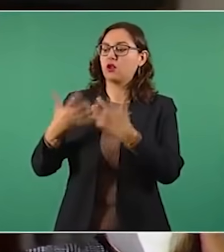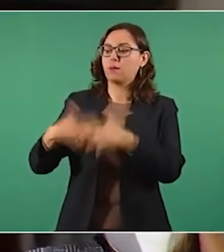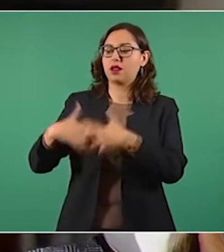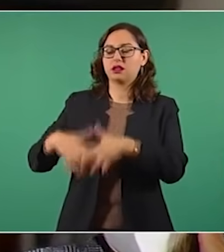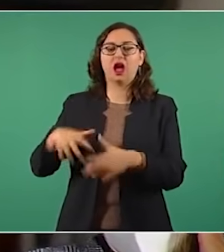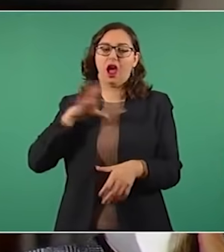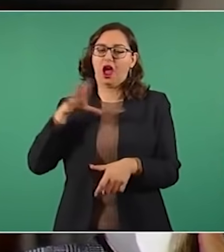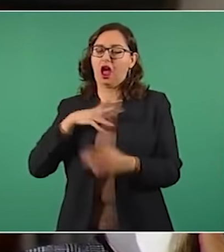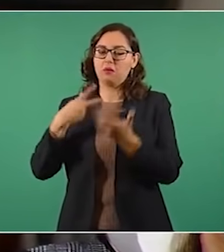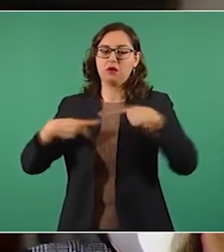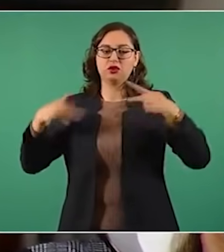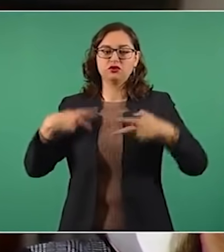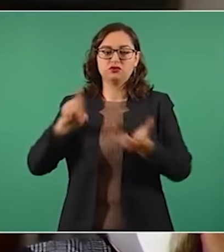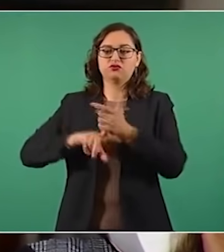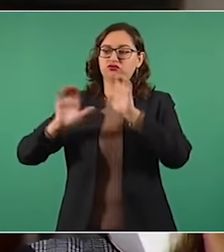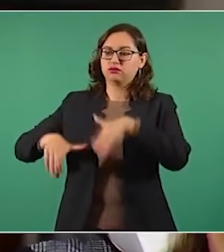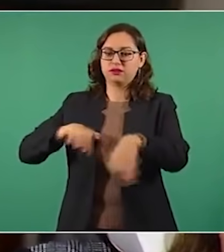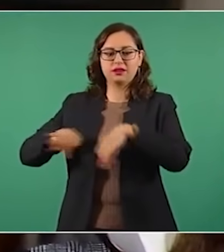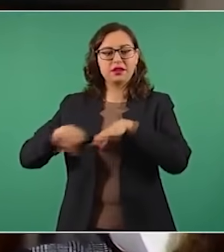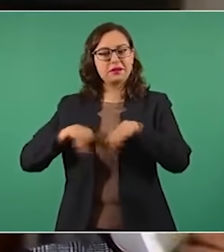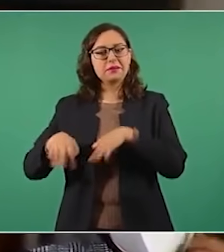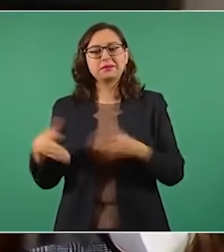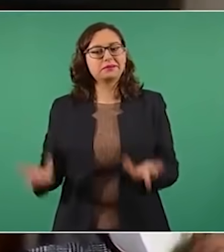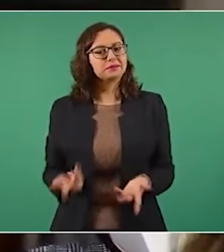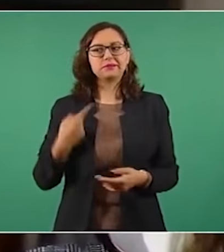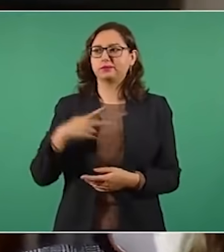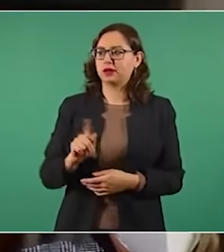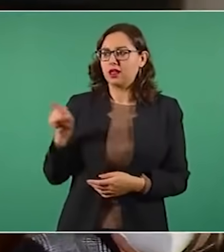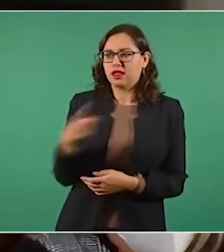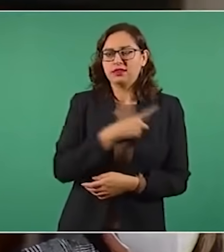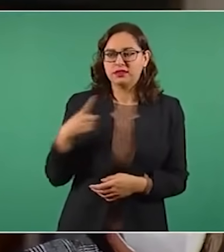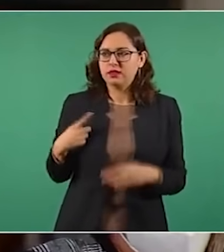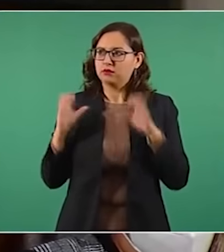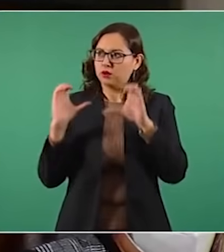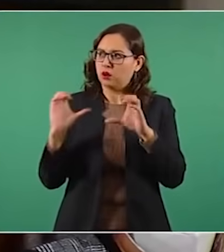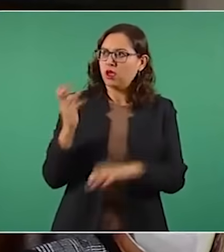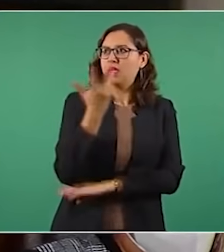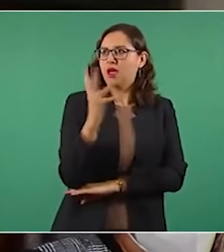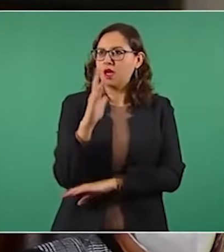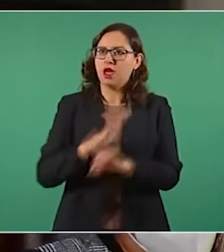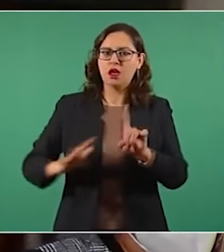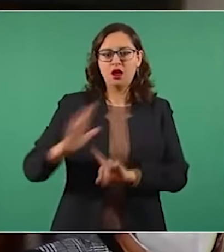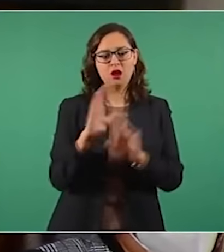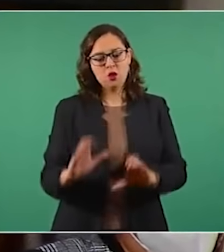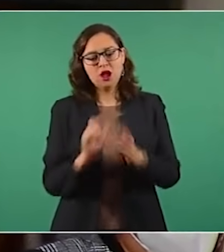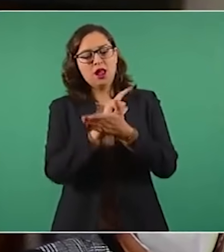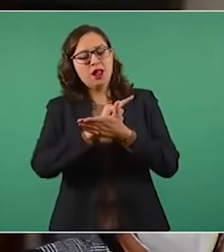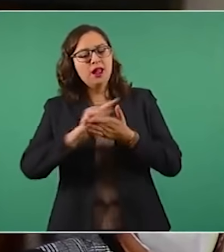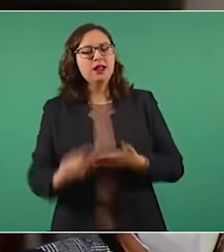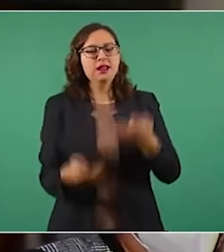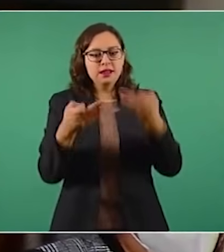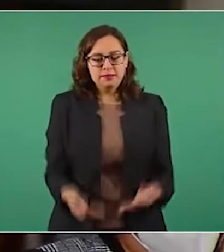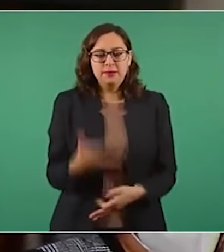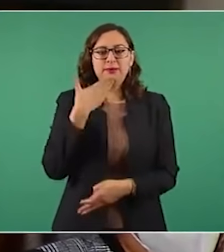así como estas empresas se aprovechan del vital líquido, están obligadas a ser sustentables, a tener que reutilizar y sanear las